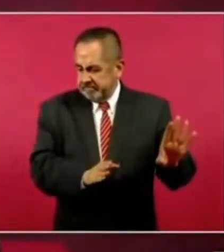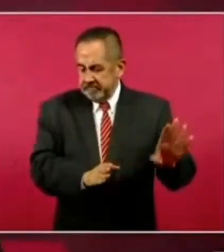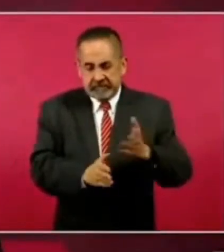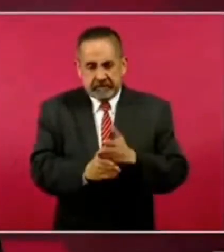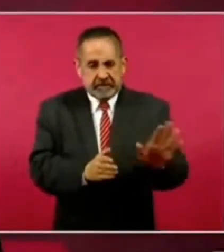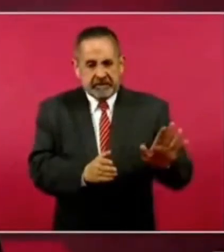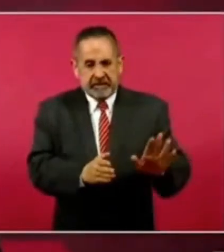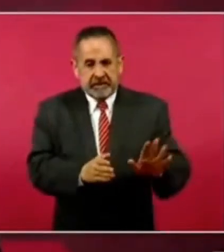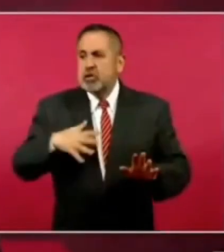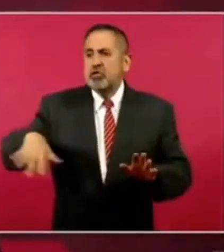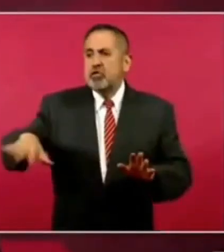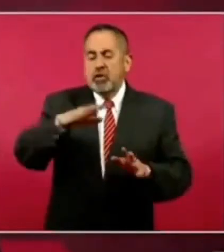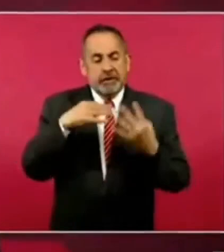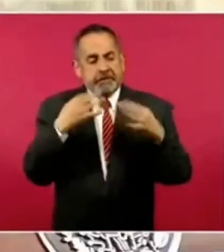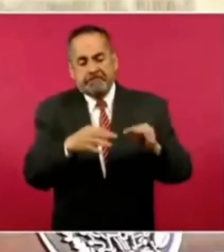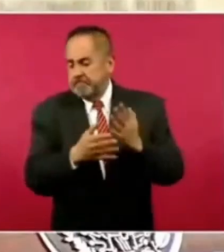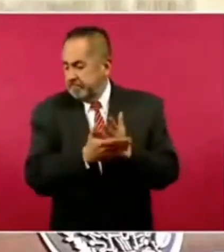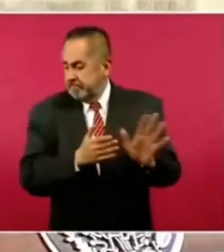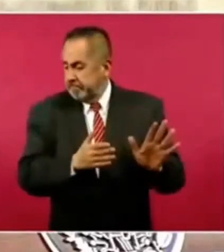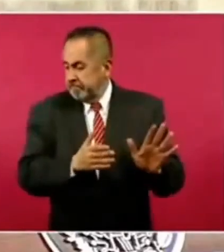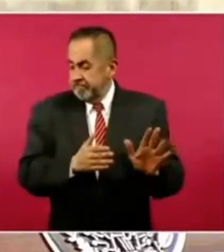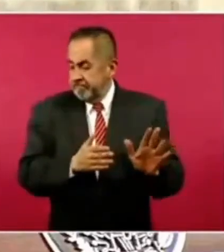una condena.